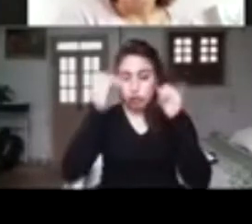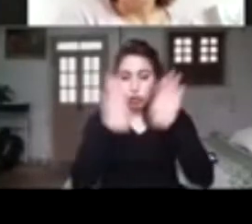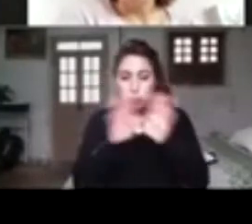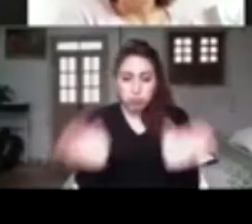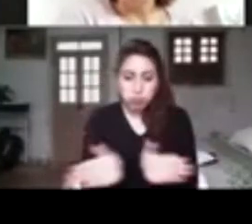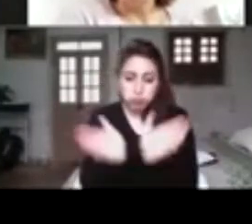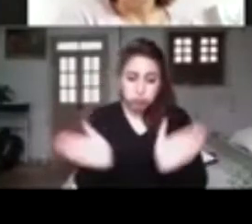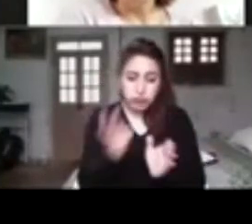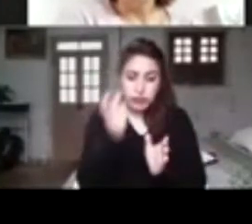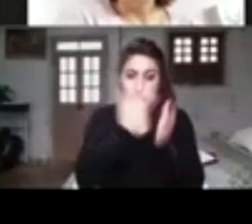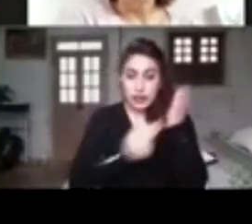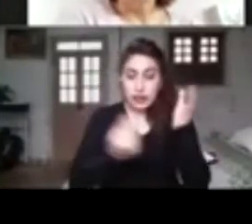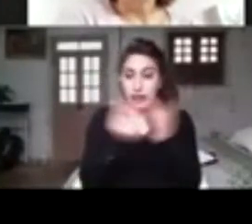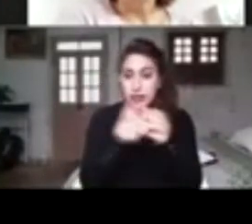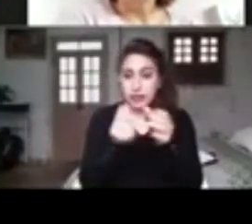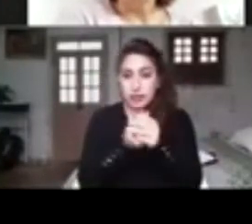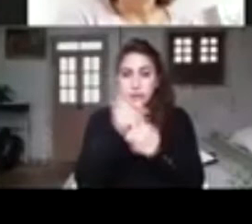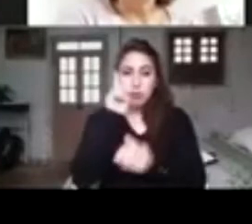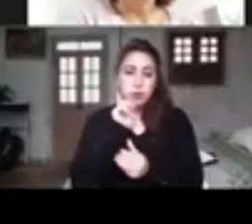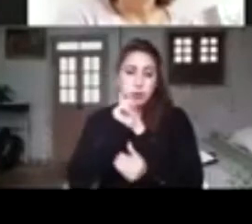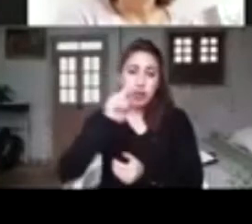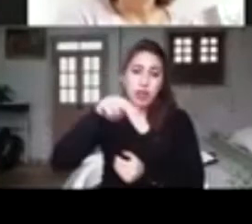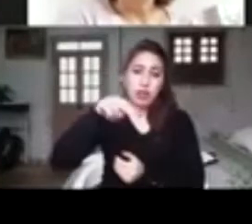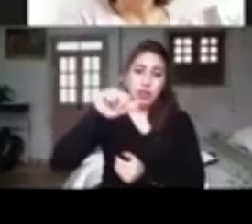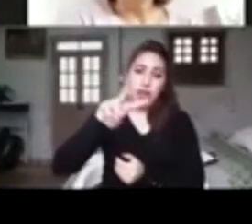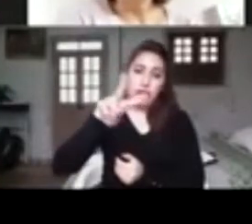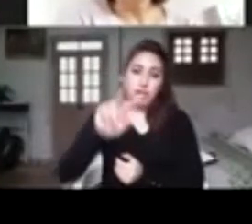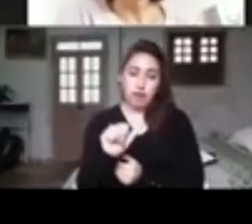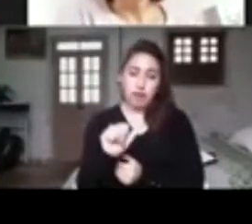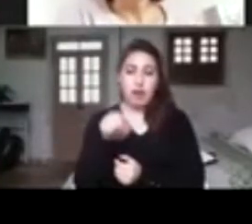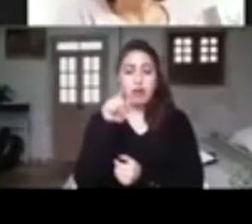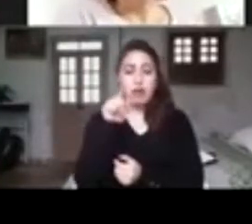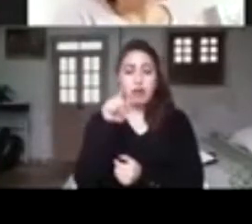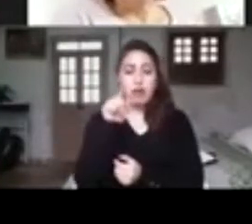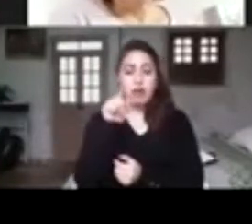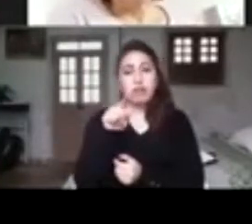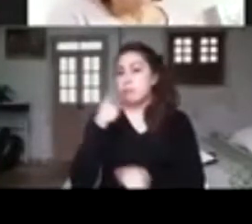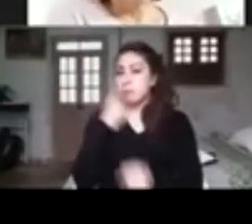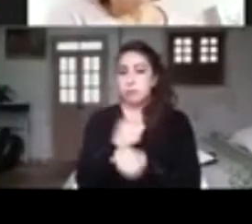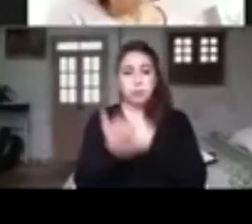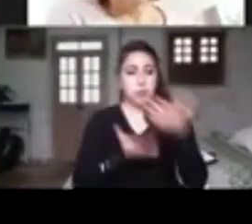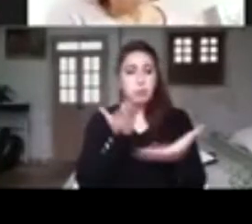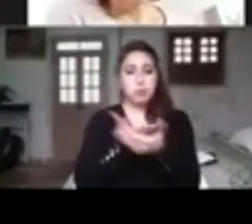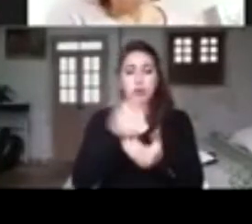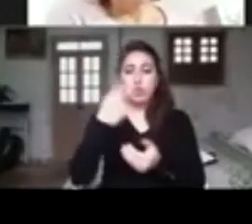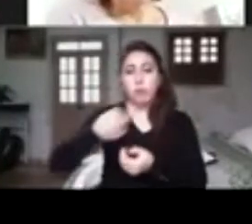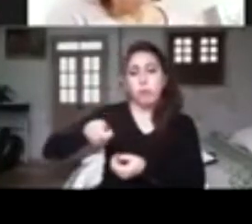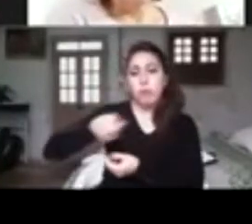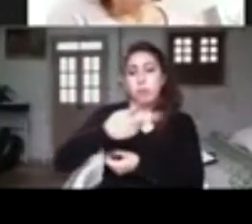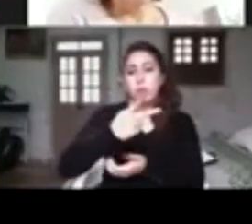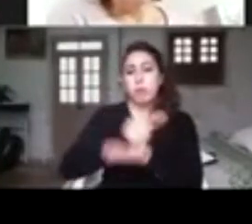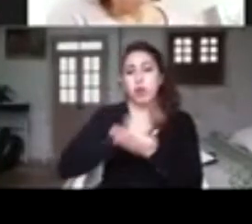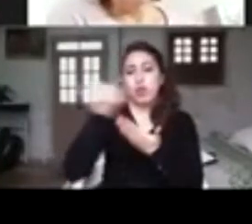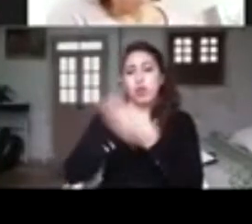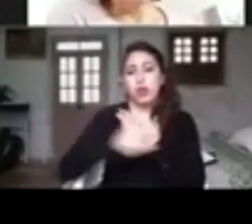las prácticas de Estado abierto, gobierno abierto, y que gracias a su